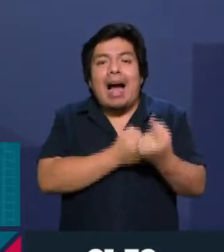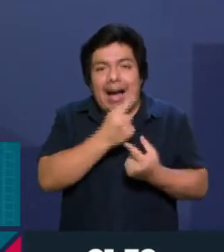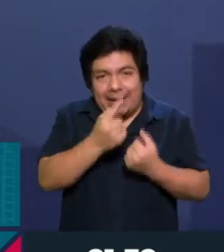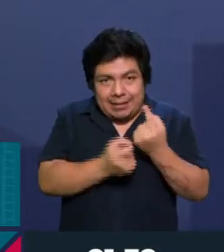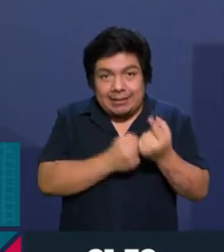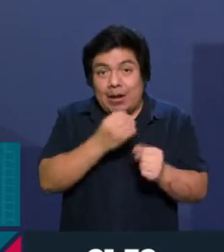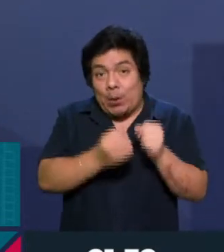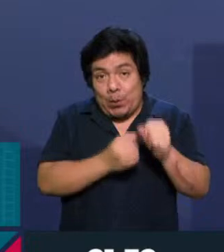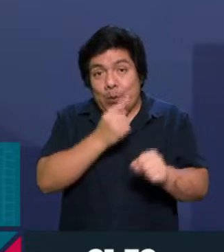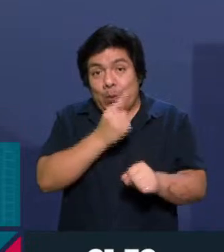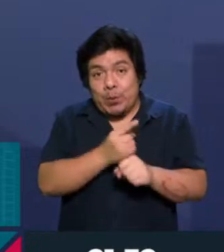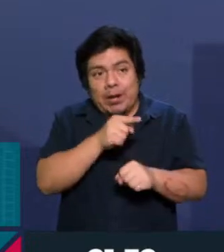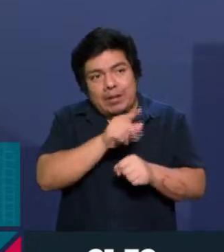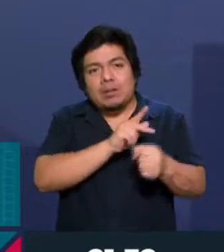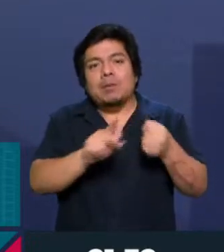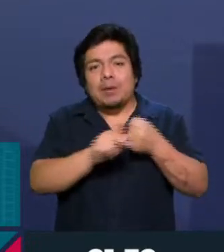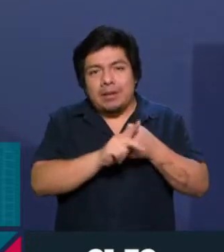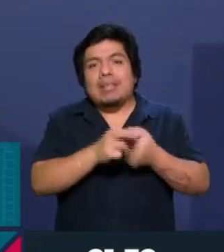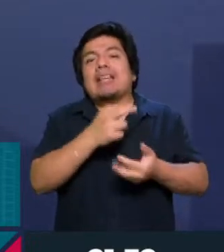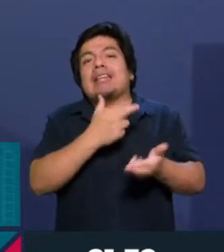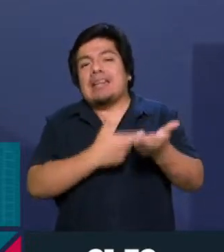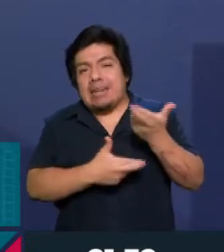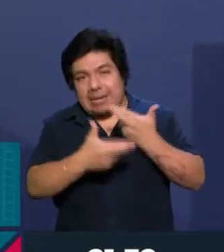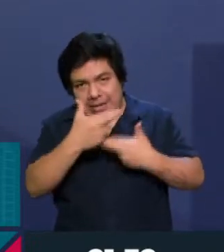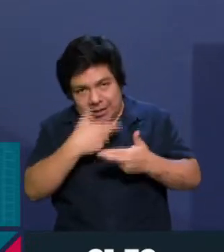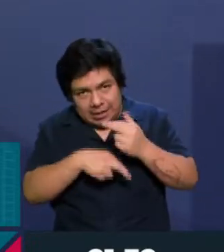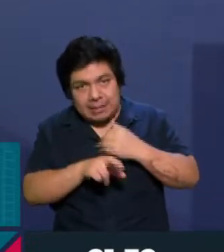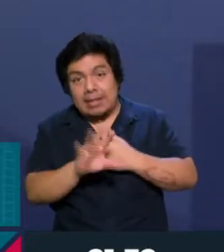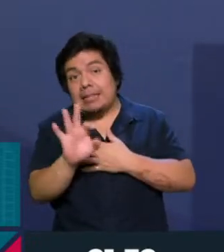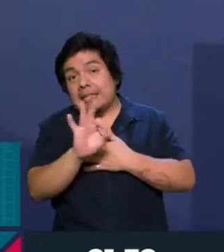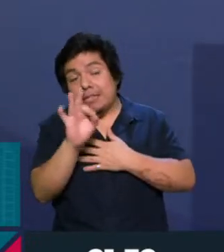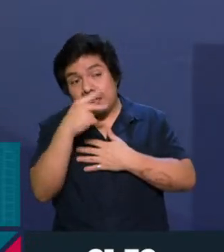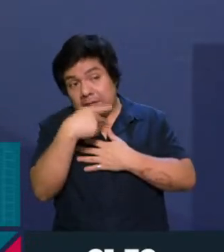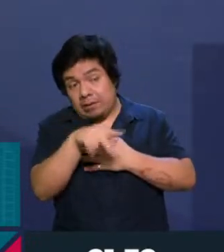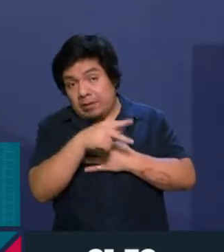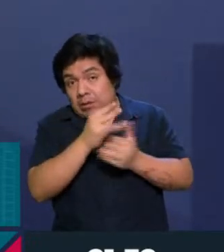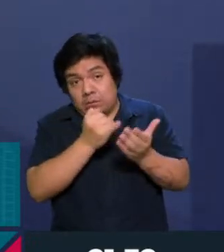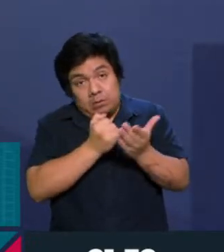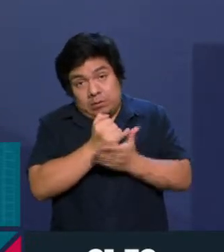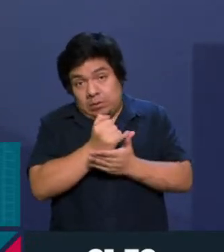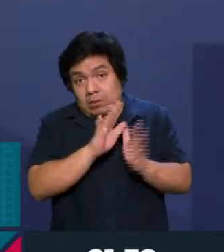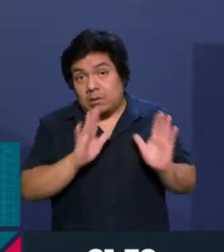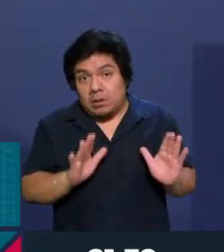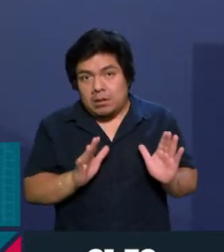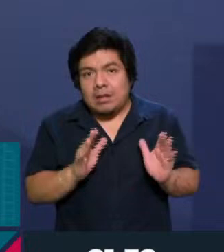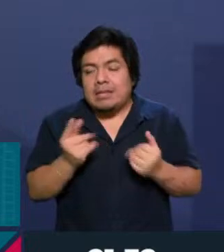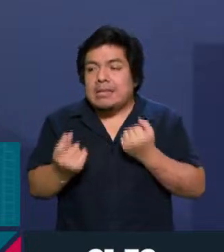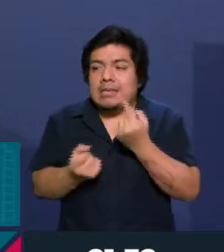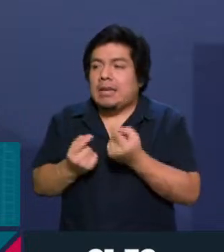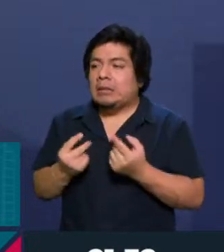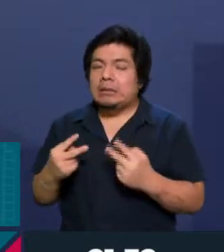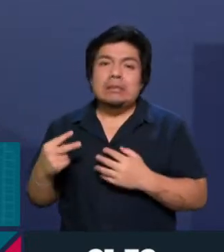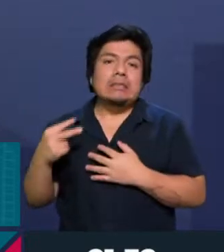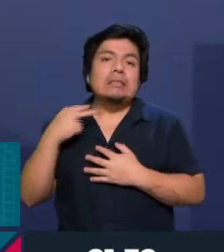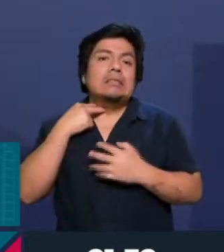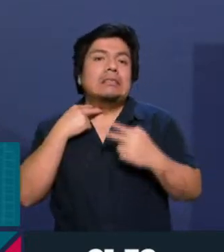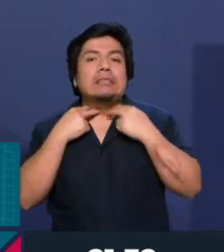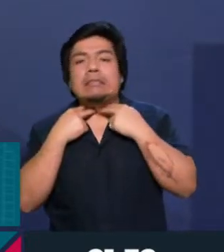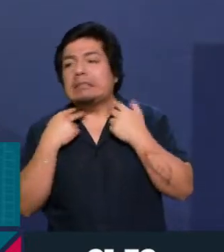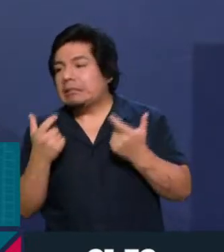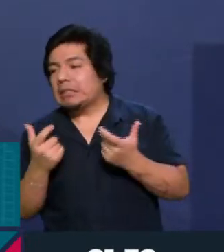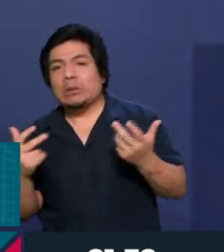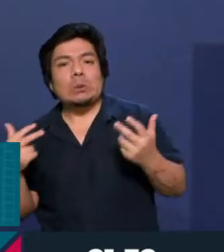que puedan retornar a sus países, si fuera su deseo y su posibilidad, y quienes definitivamente no tienen condiciones para